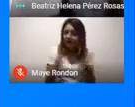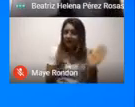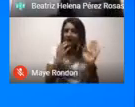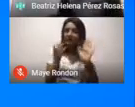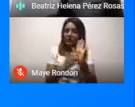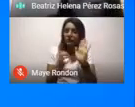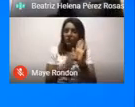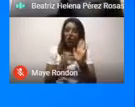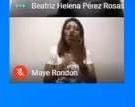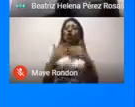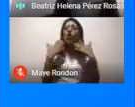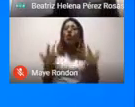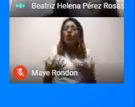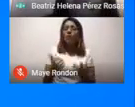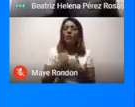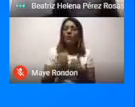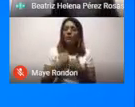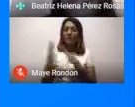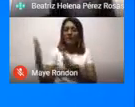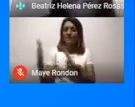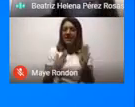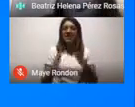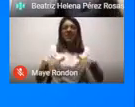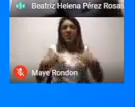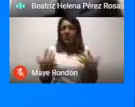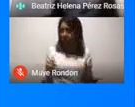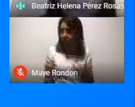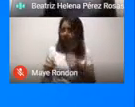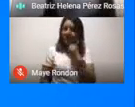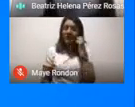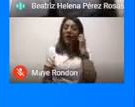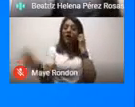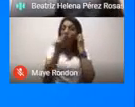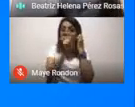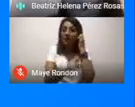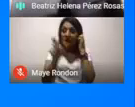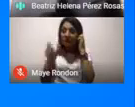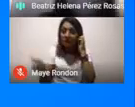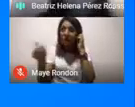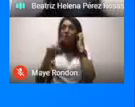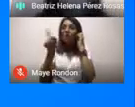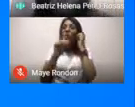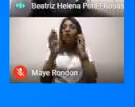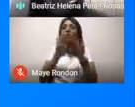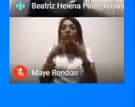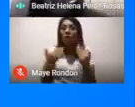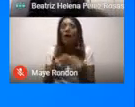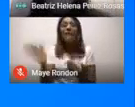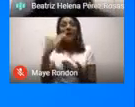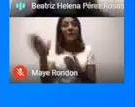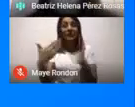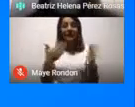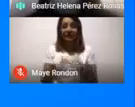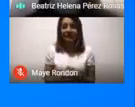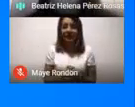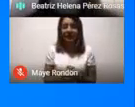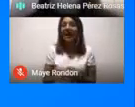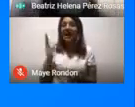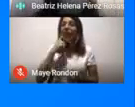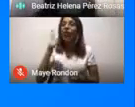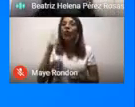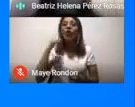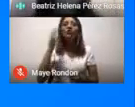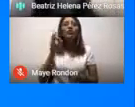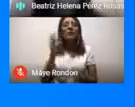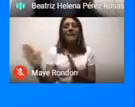cómo puedo yo planificar. Porque cuando todo el mundo y de pronto en sus colegios les hablan de vamos a planificar, de hecho hasta uno planea